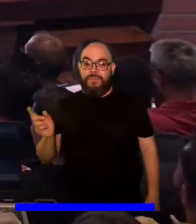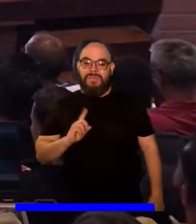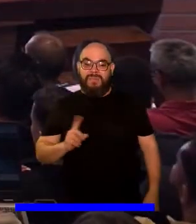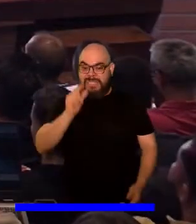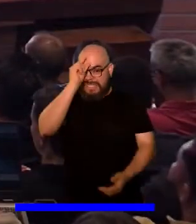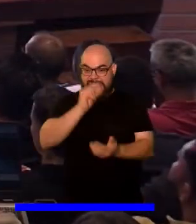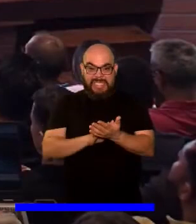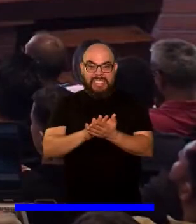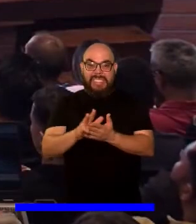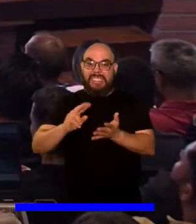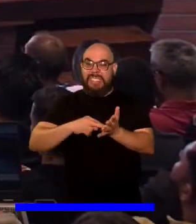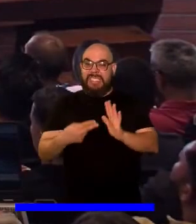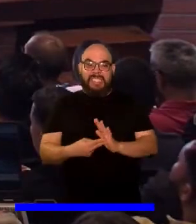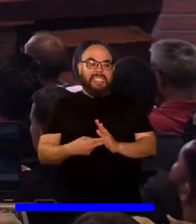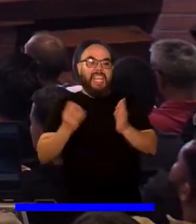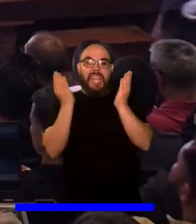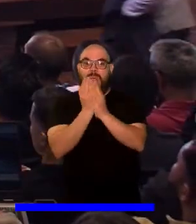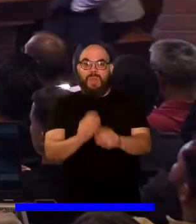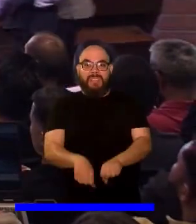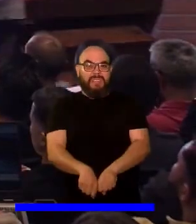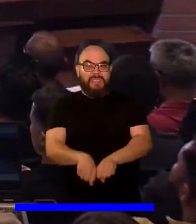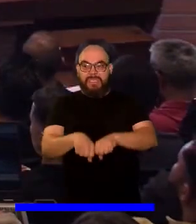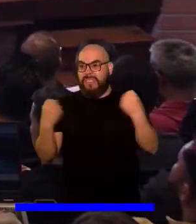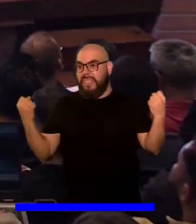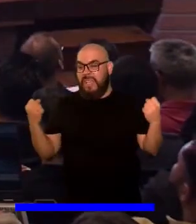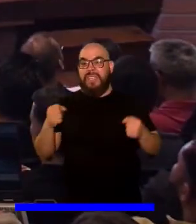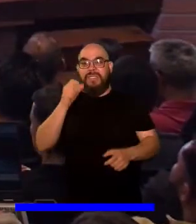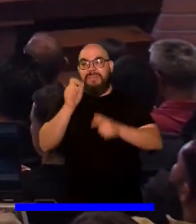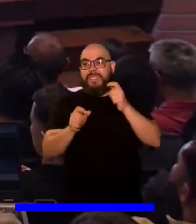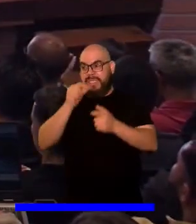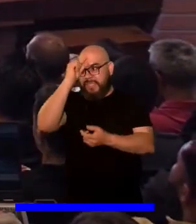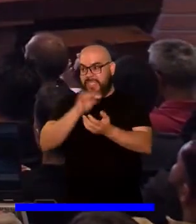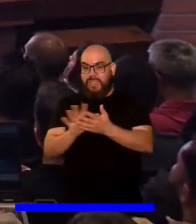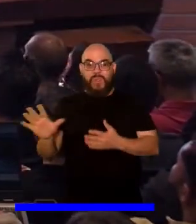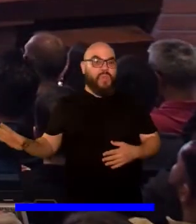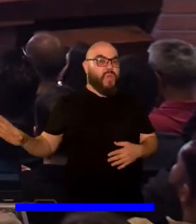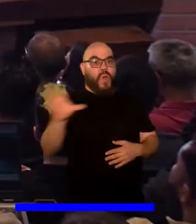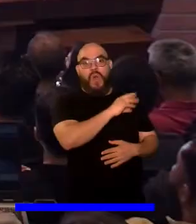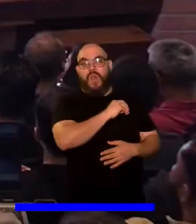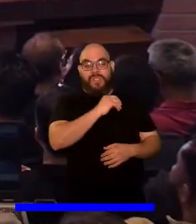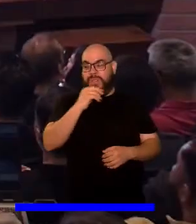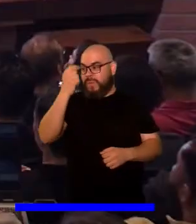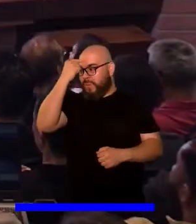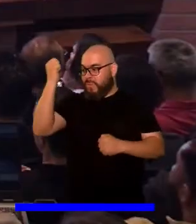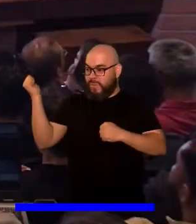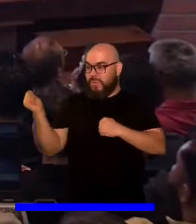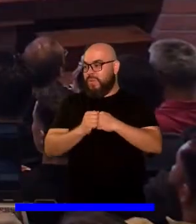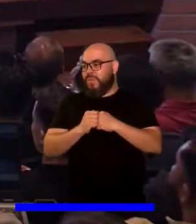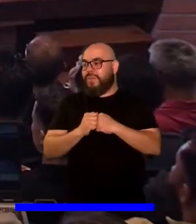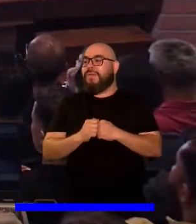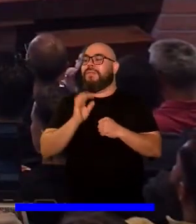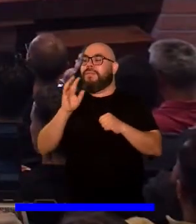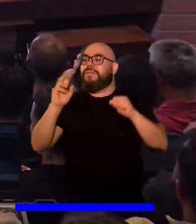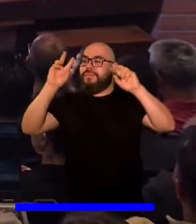IA va a acabar con la educación, la IA va a hacer que todos nos volvamos brutos. Nuestra visión de